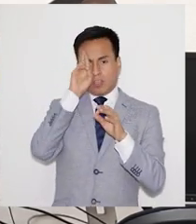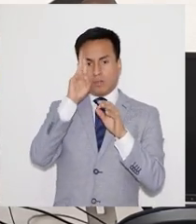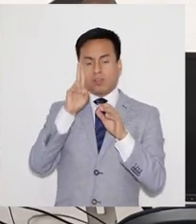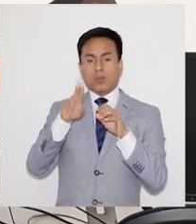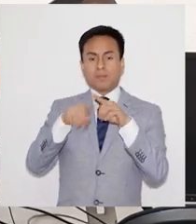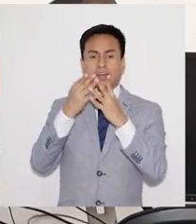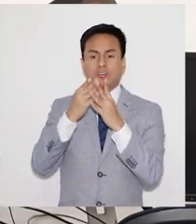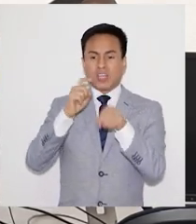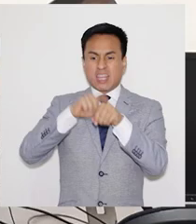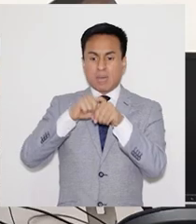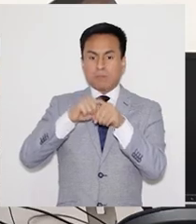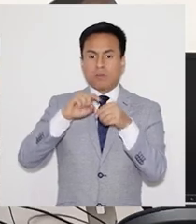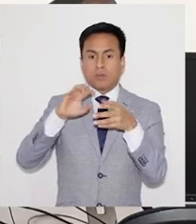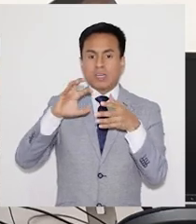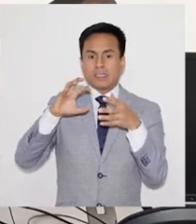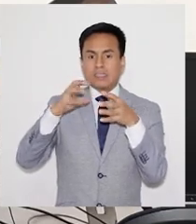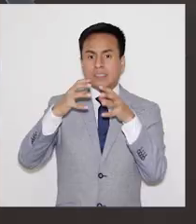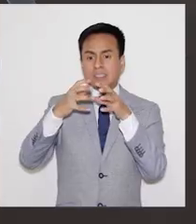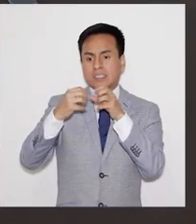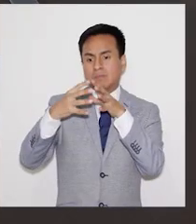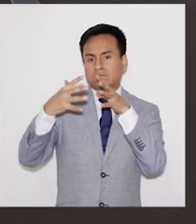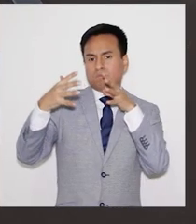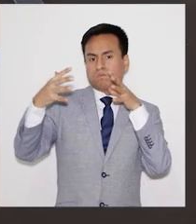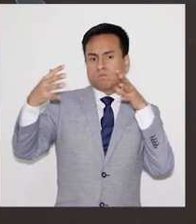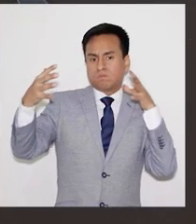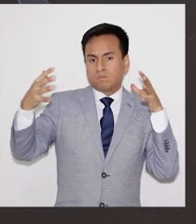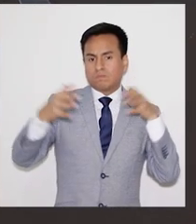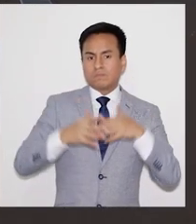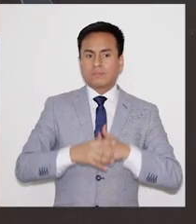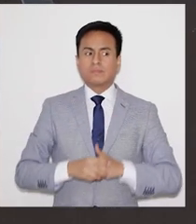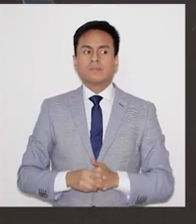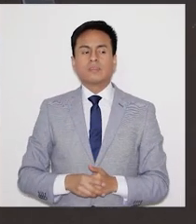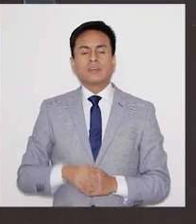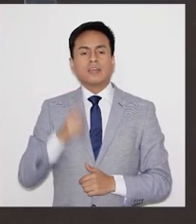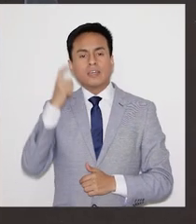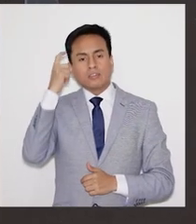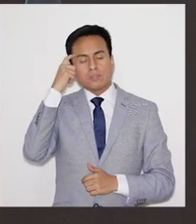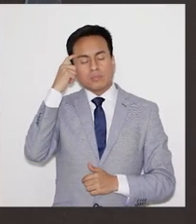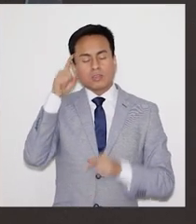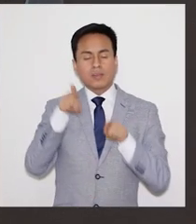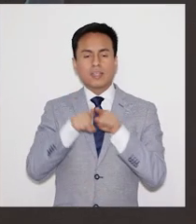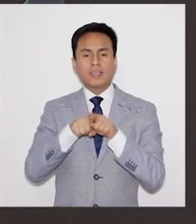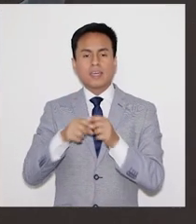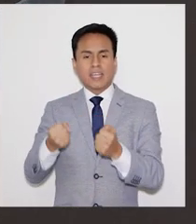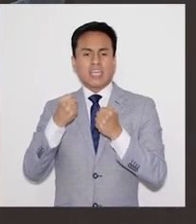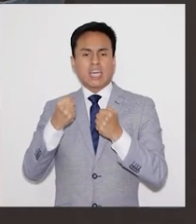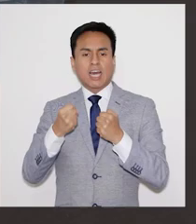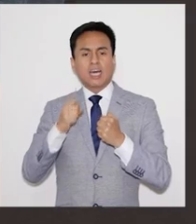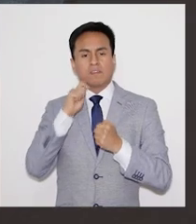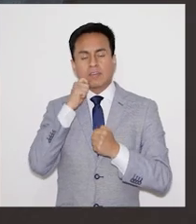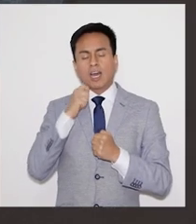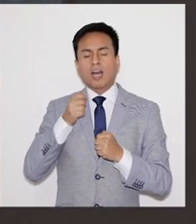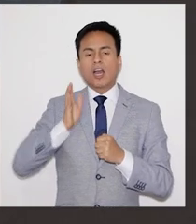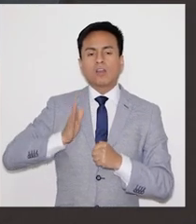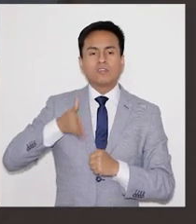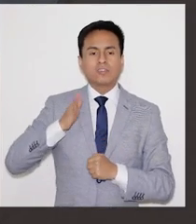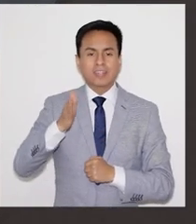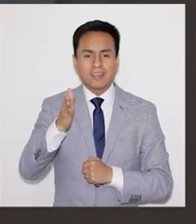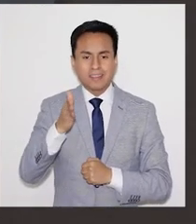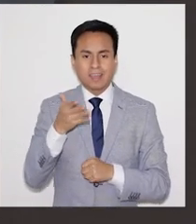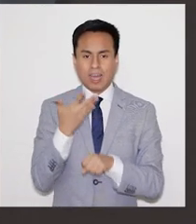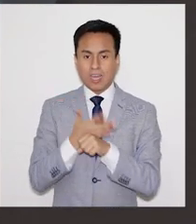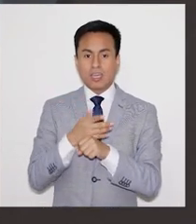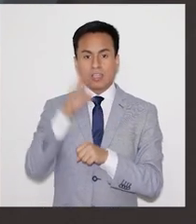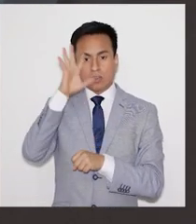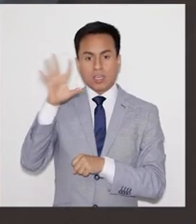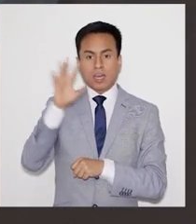que el espacio y el tiempo se empiezan a expandir. Es suponer que es una energía constante que ya estaba